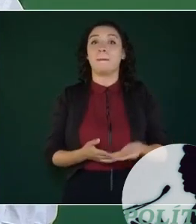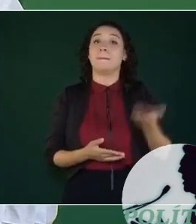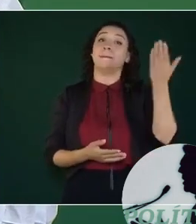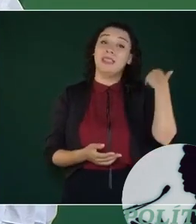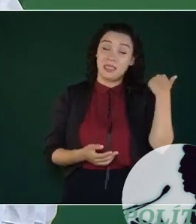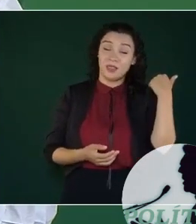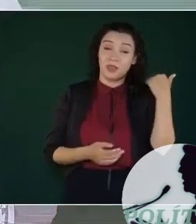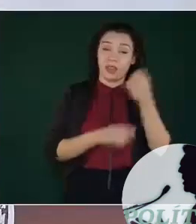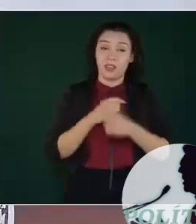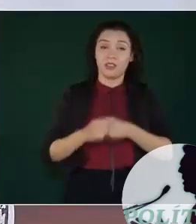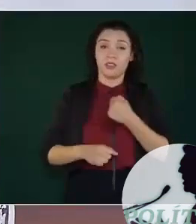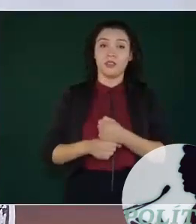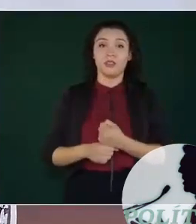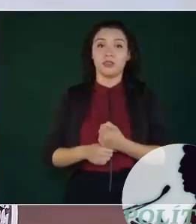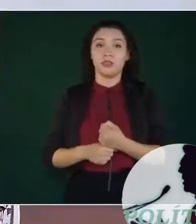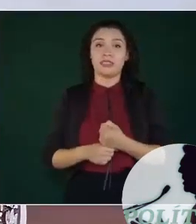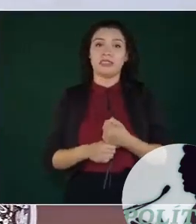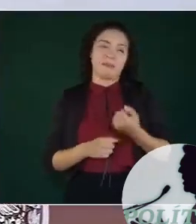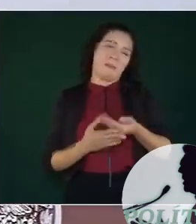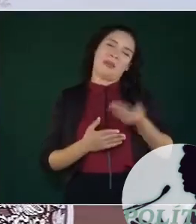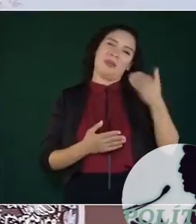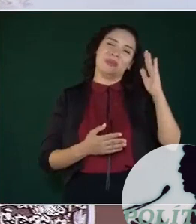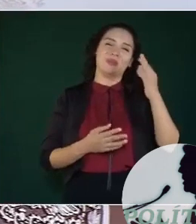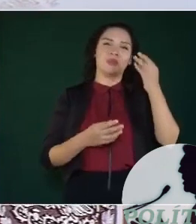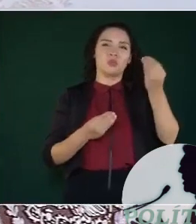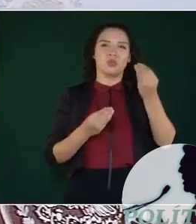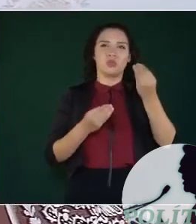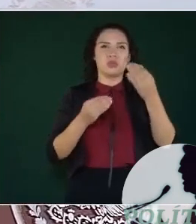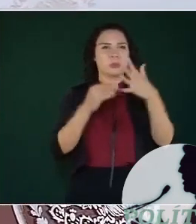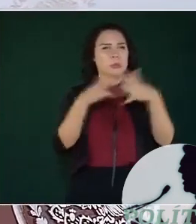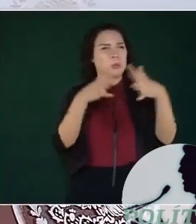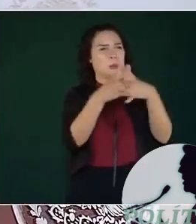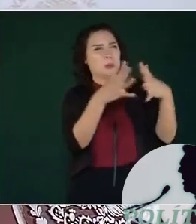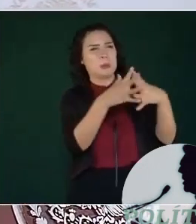Antes eran más en los enfrentamientos